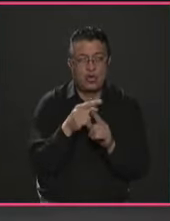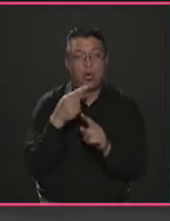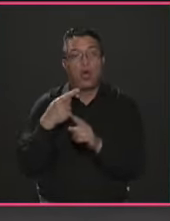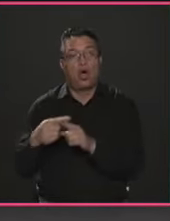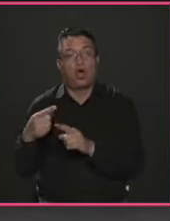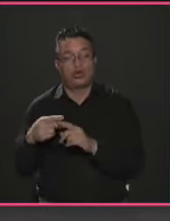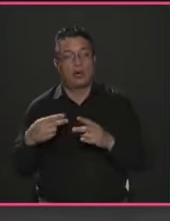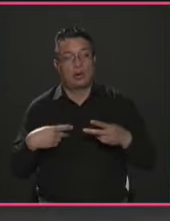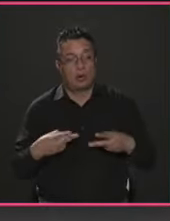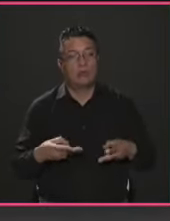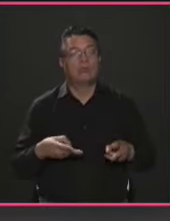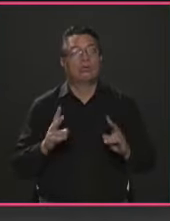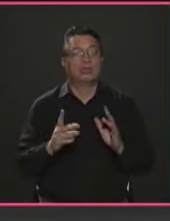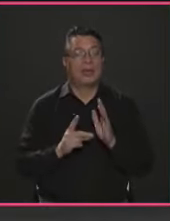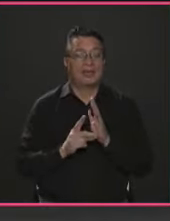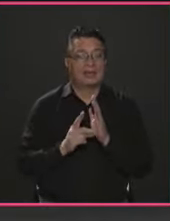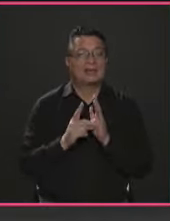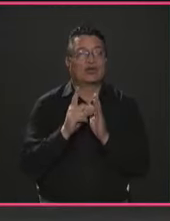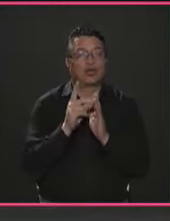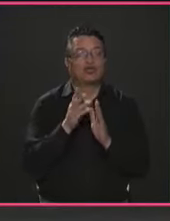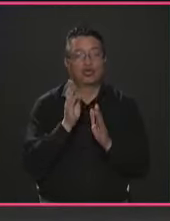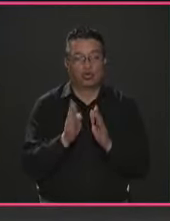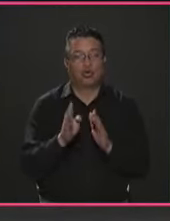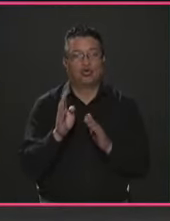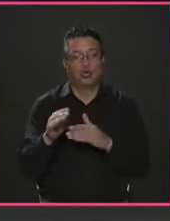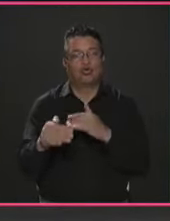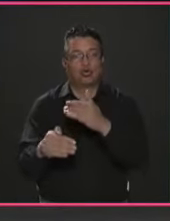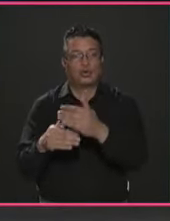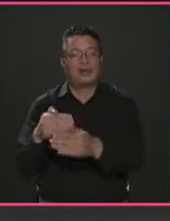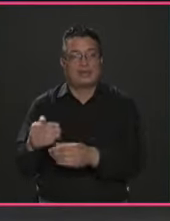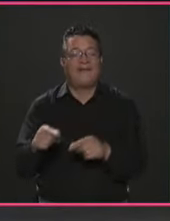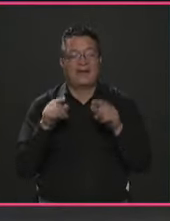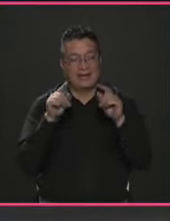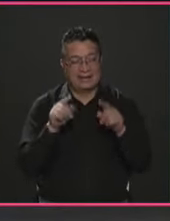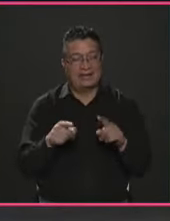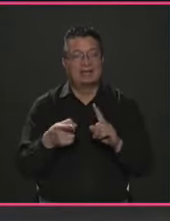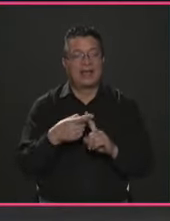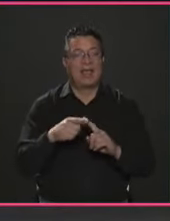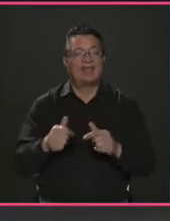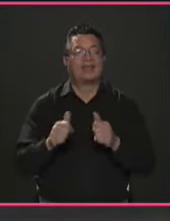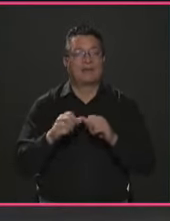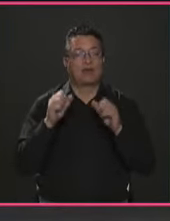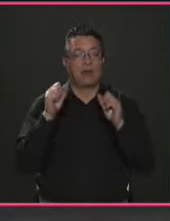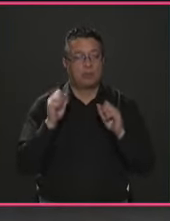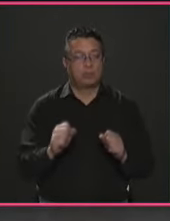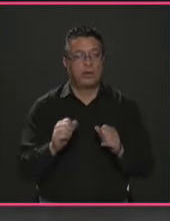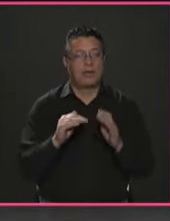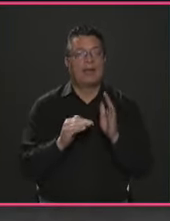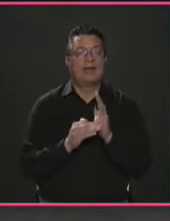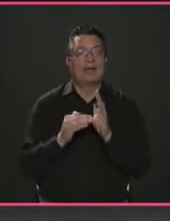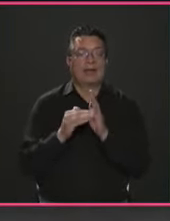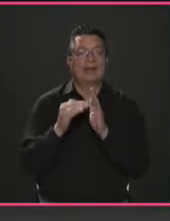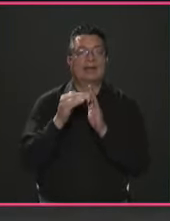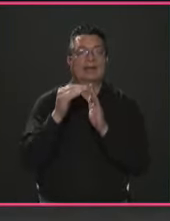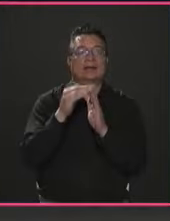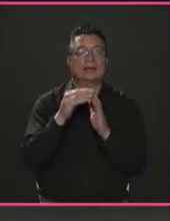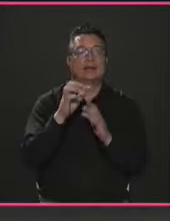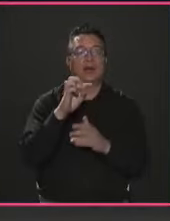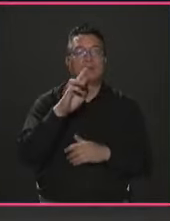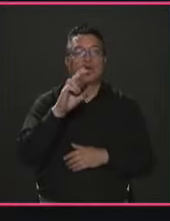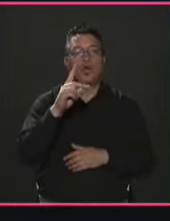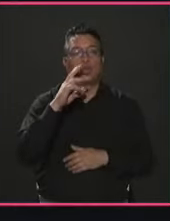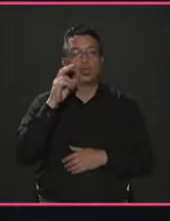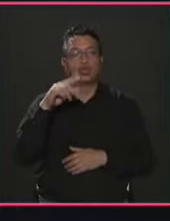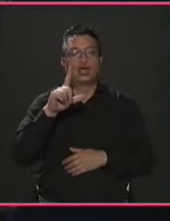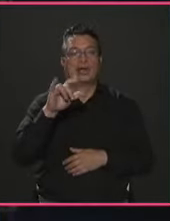permitan hacer un desarrollo sustentable Ese es el desafío para poder crecer en la producción de